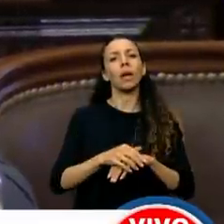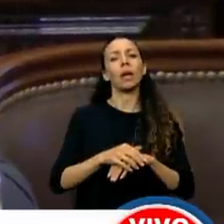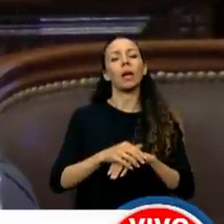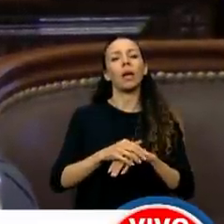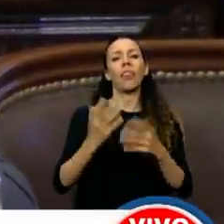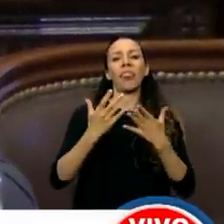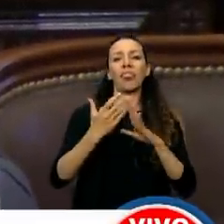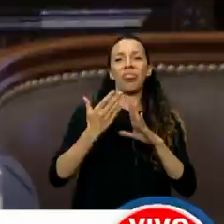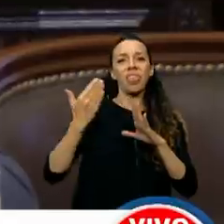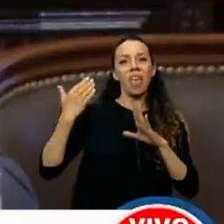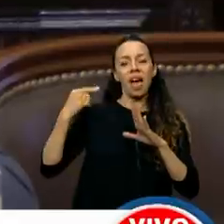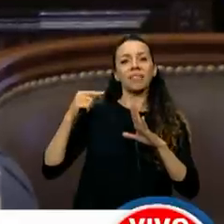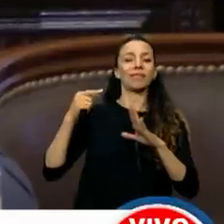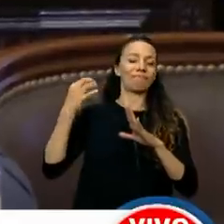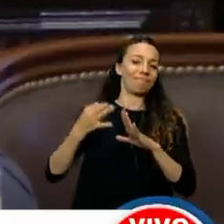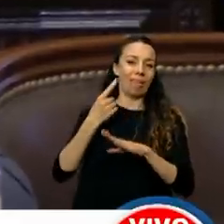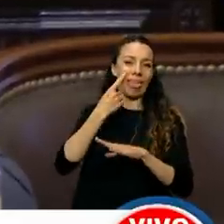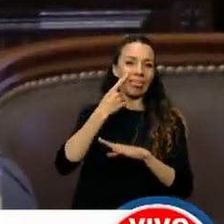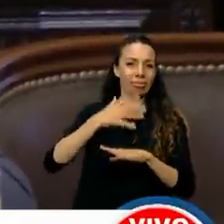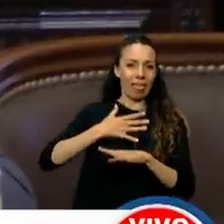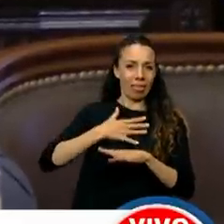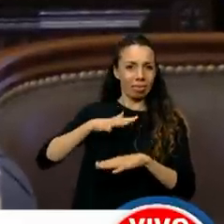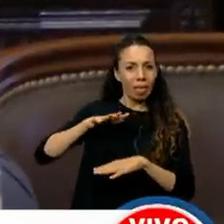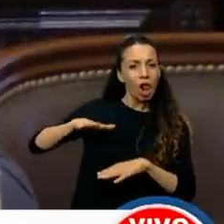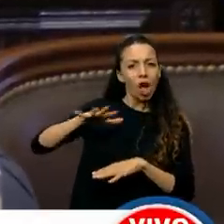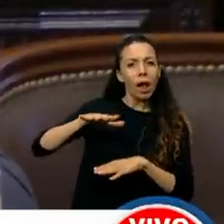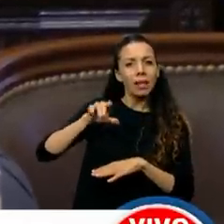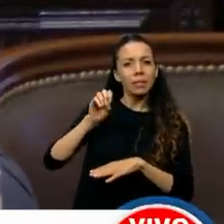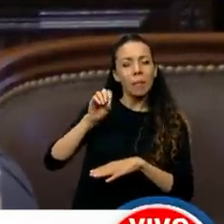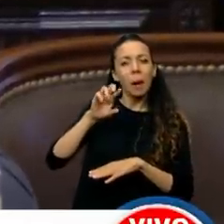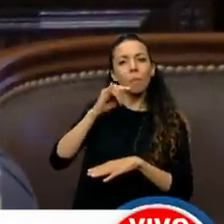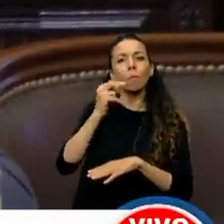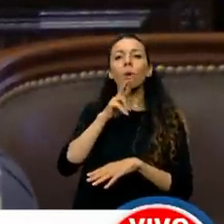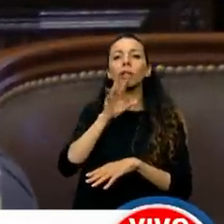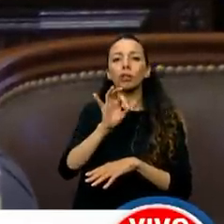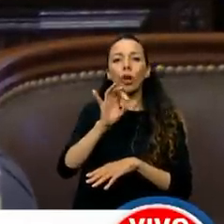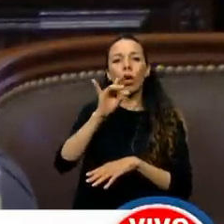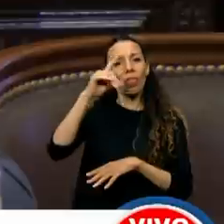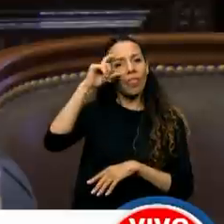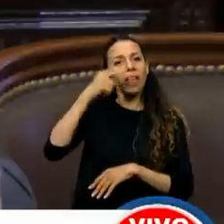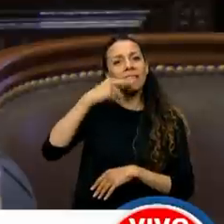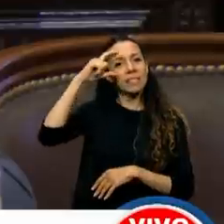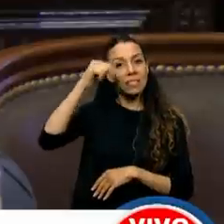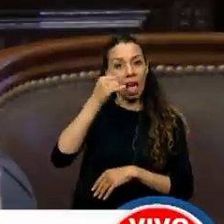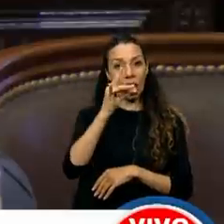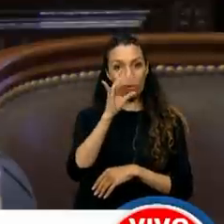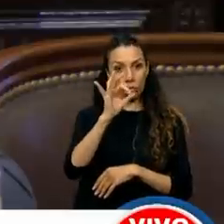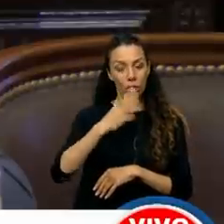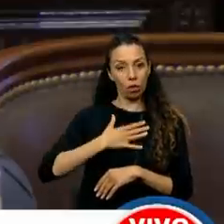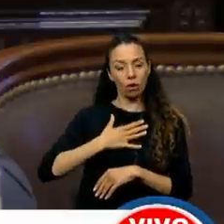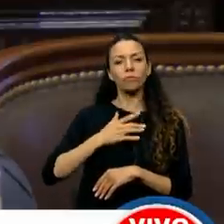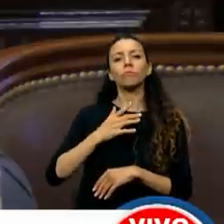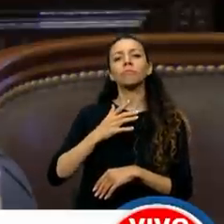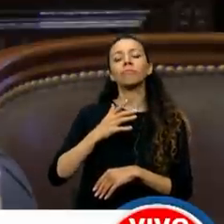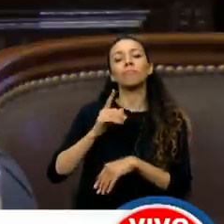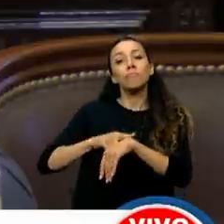el intendente de una localidad llamada aportó deseado y como intendente en el